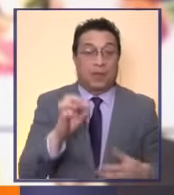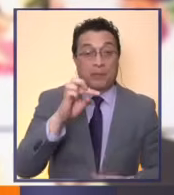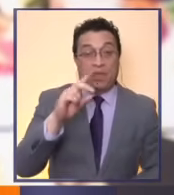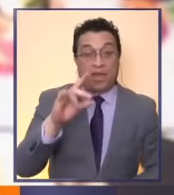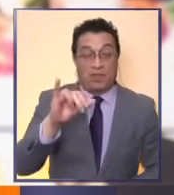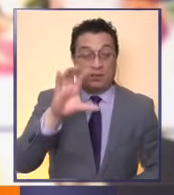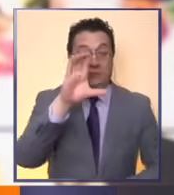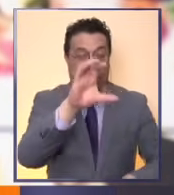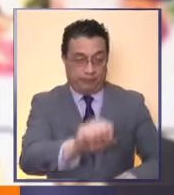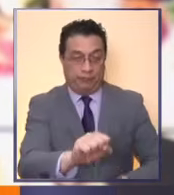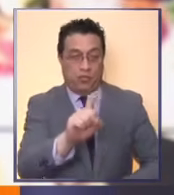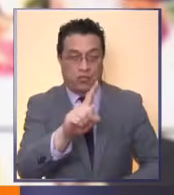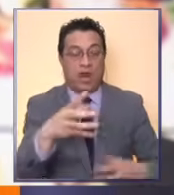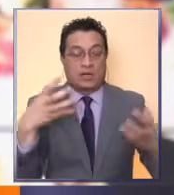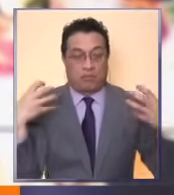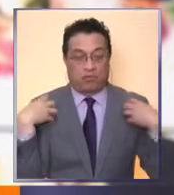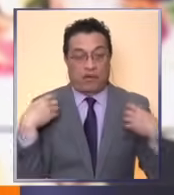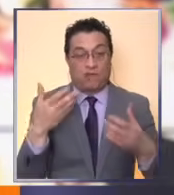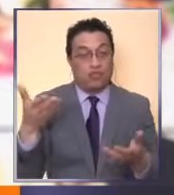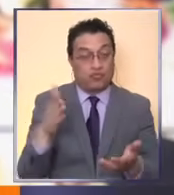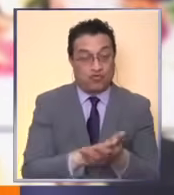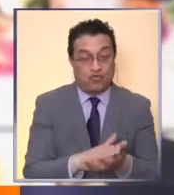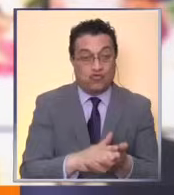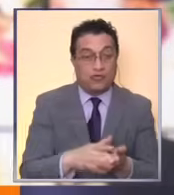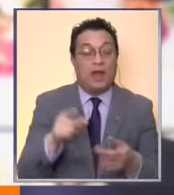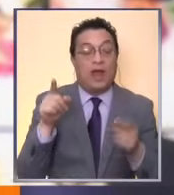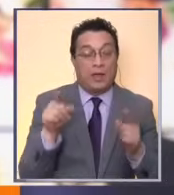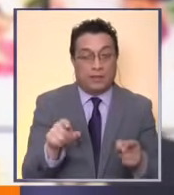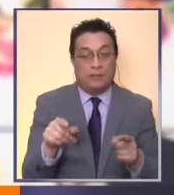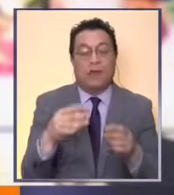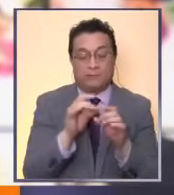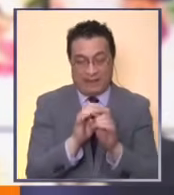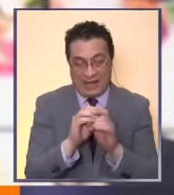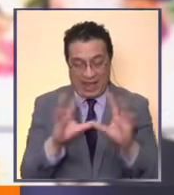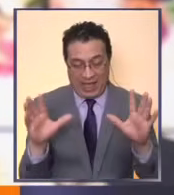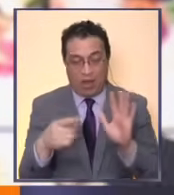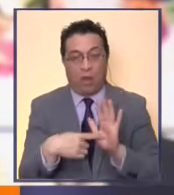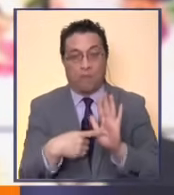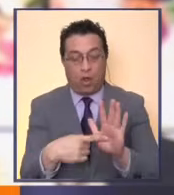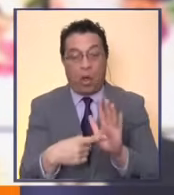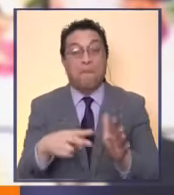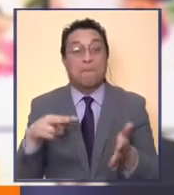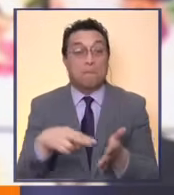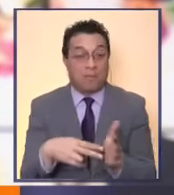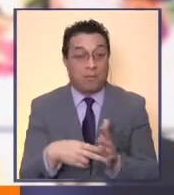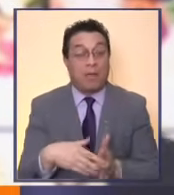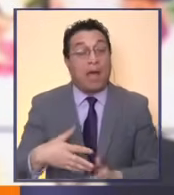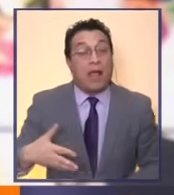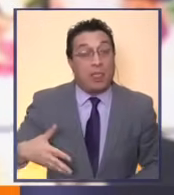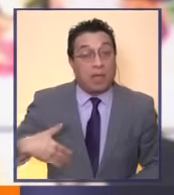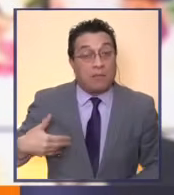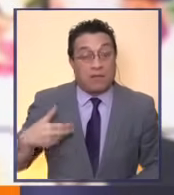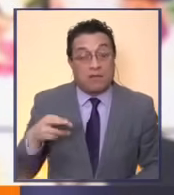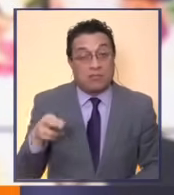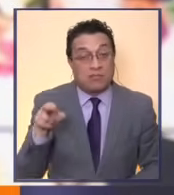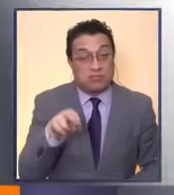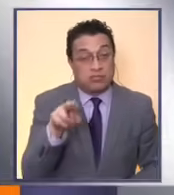detuvo a uno de los responsables de su muerte, la que ejemplifica claramente un problema que lamentablemente se repite a